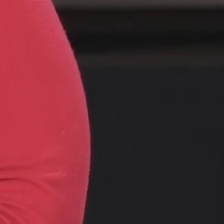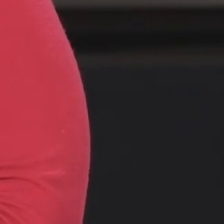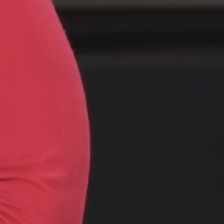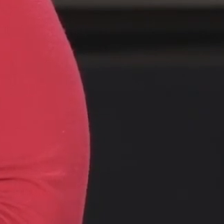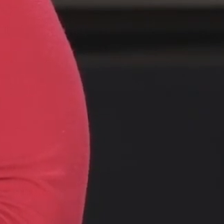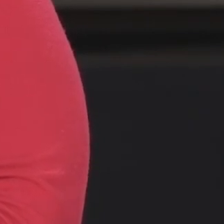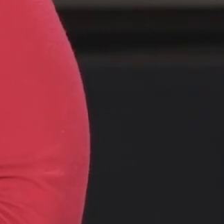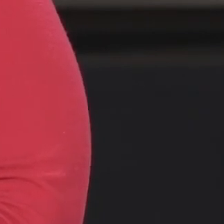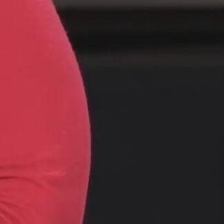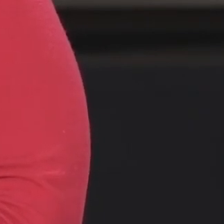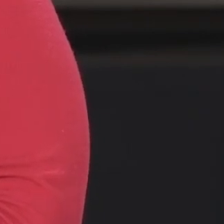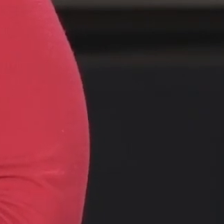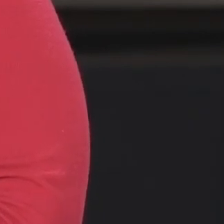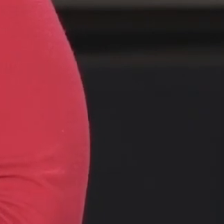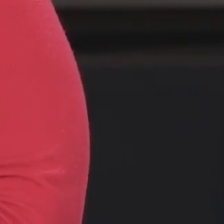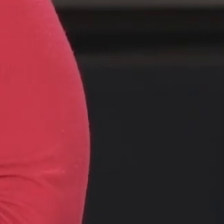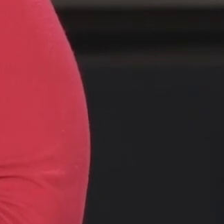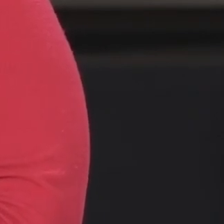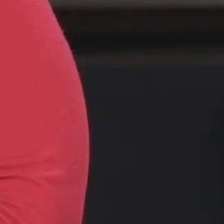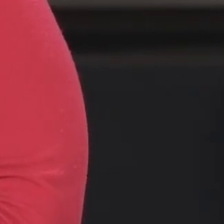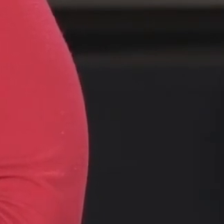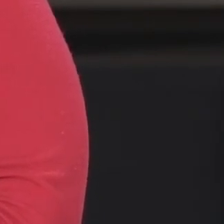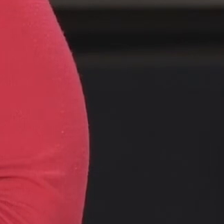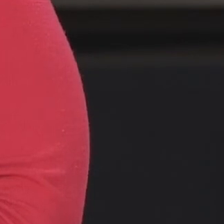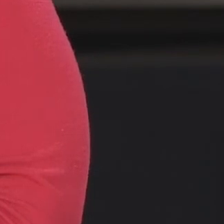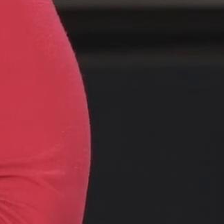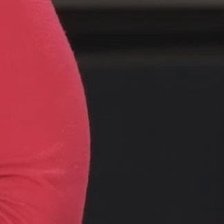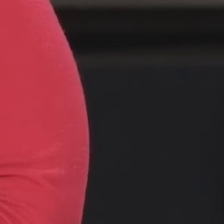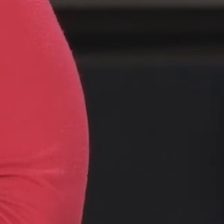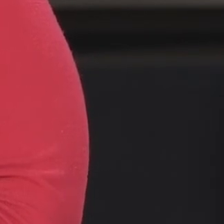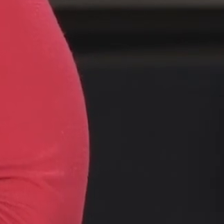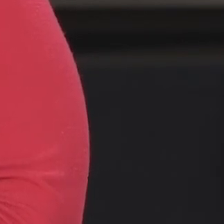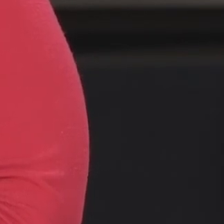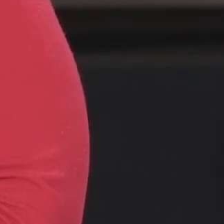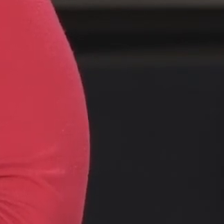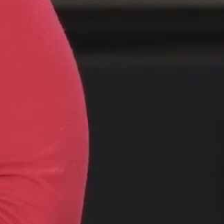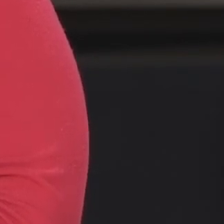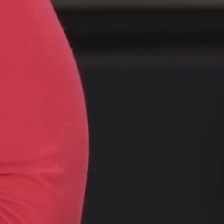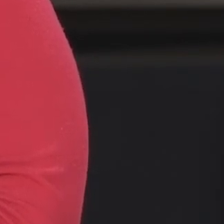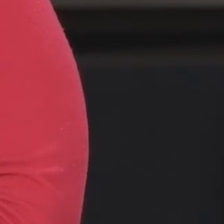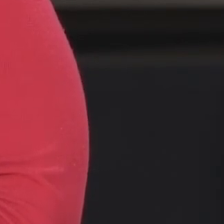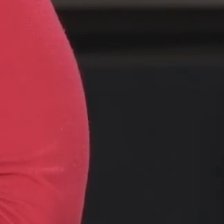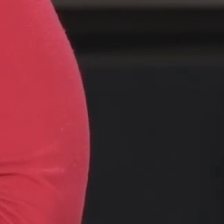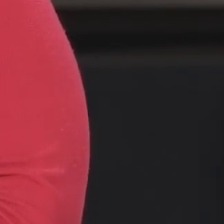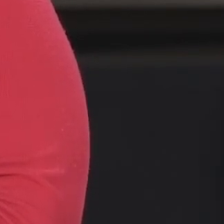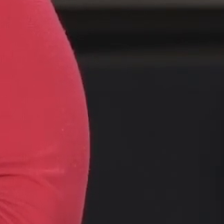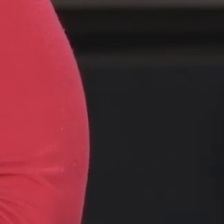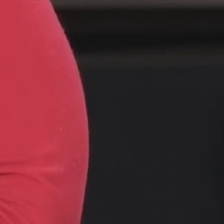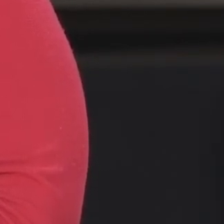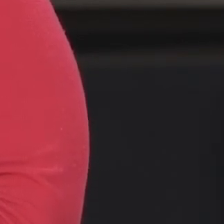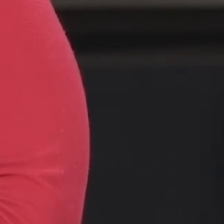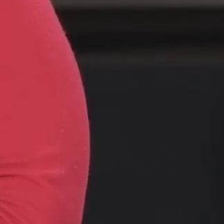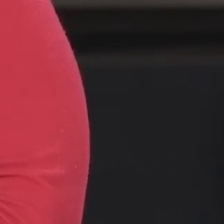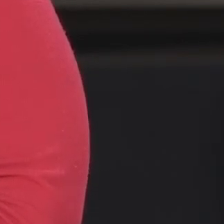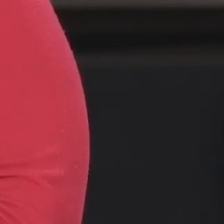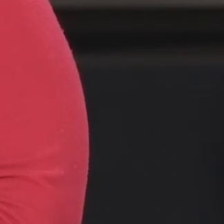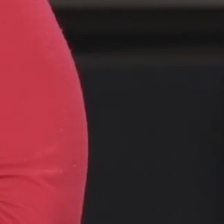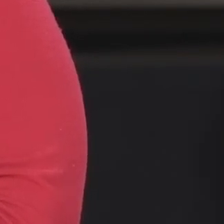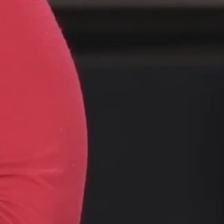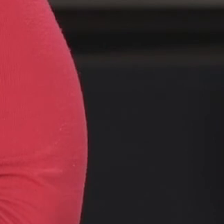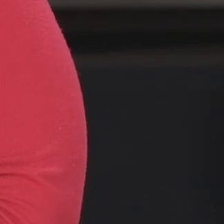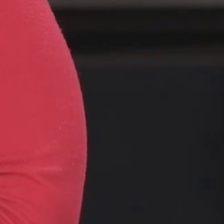de Enfermedades para ayudar a contener la propagación de este virus. Pero todavía tenemos algunos en nuestra comunidad